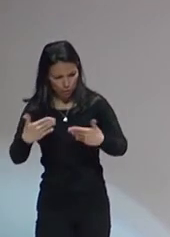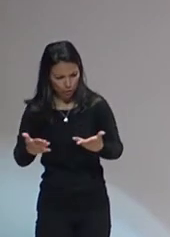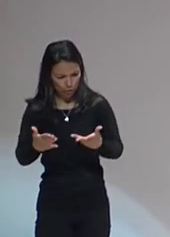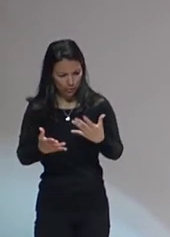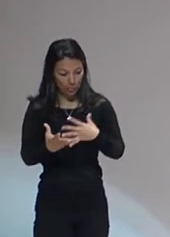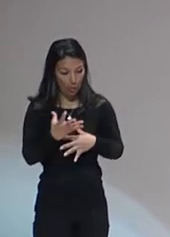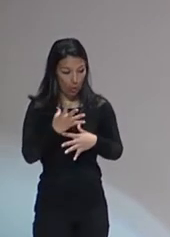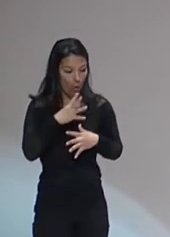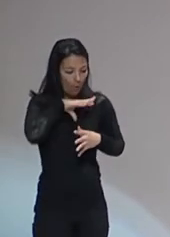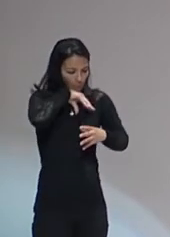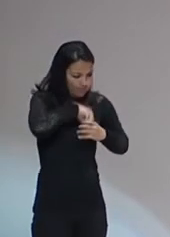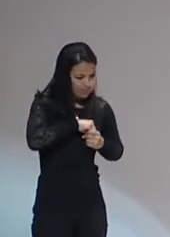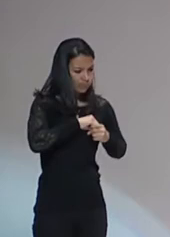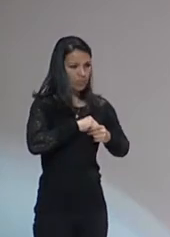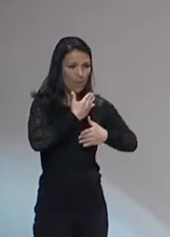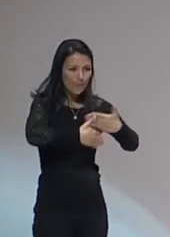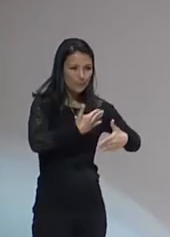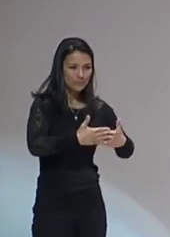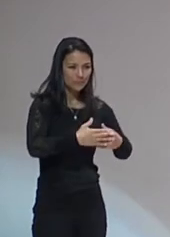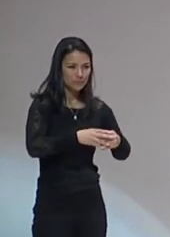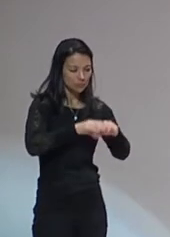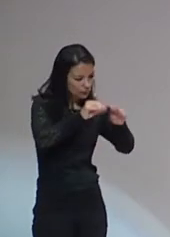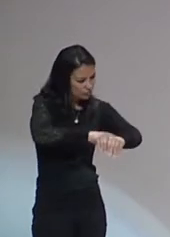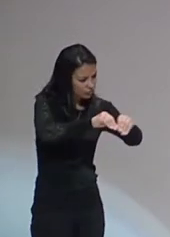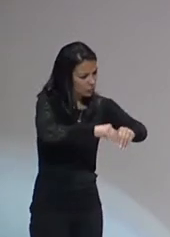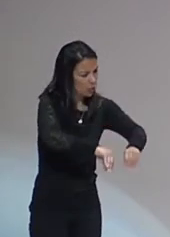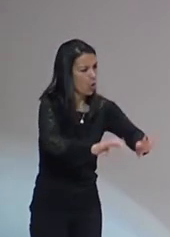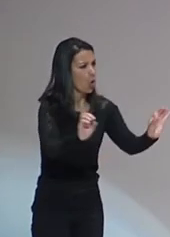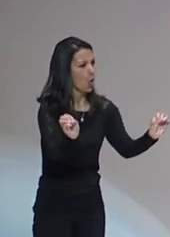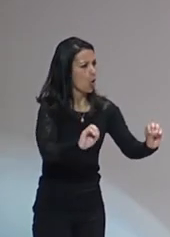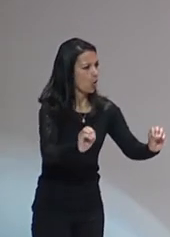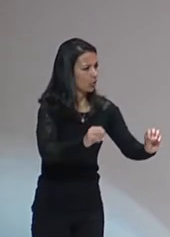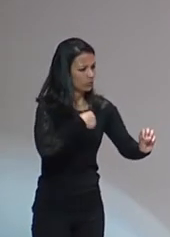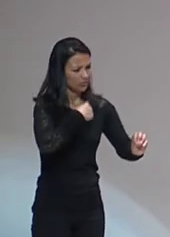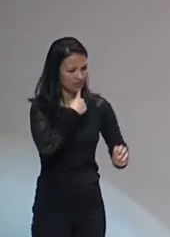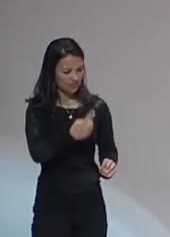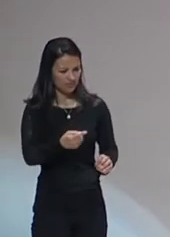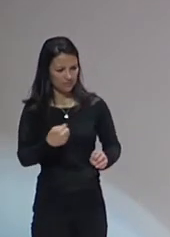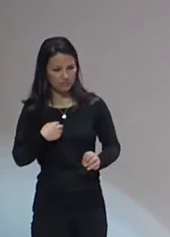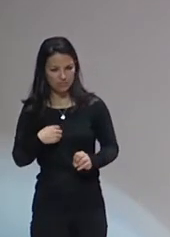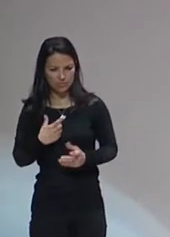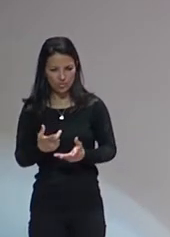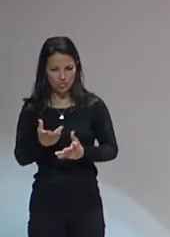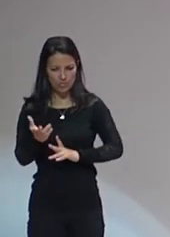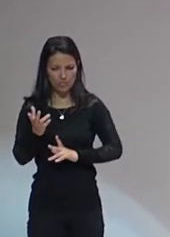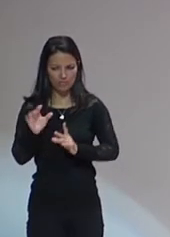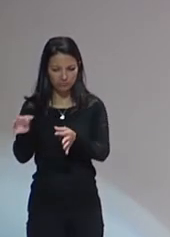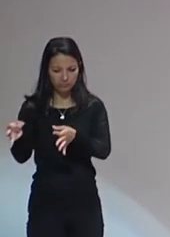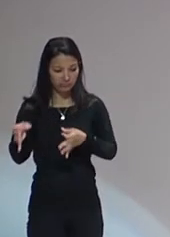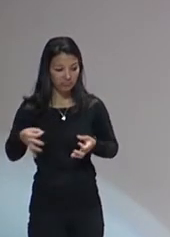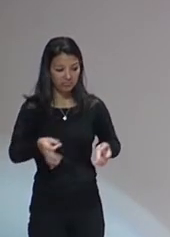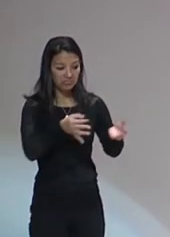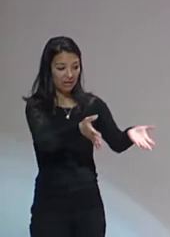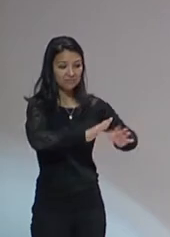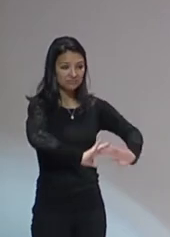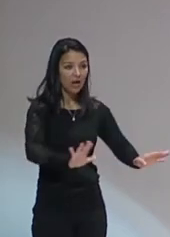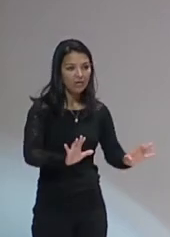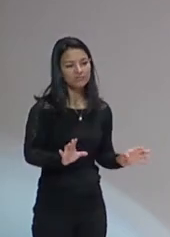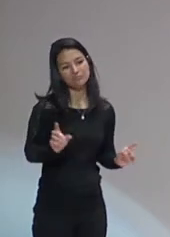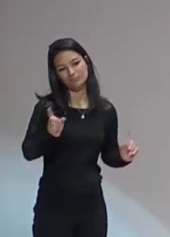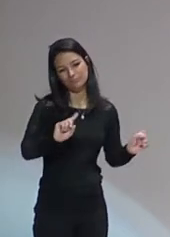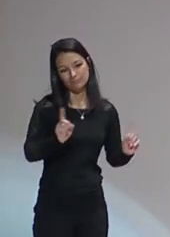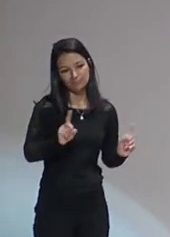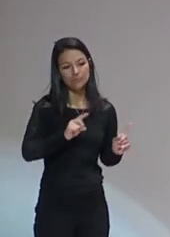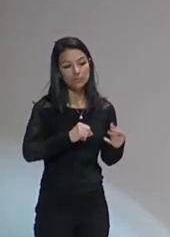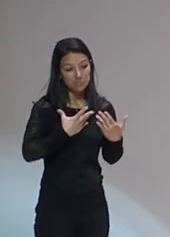pedagógicos mismos, en vez de pensar que los transferimos como si fueran un pedazo de invitación. Entonces yo los quiero invitar a comentar